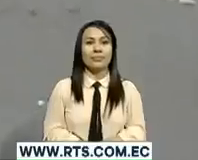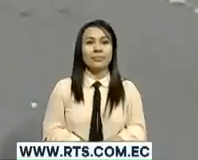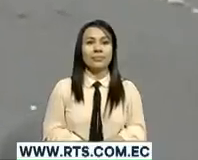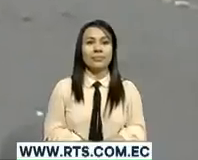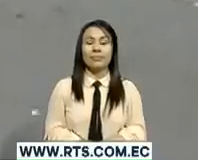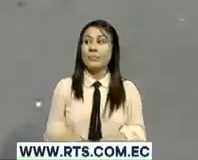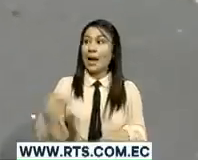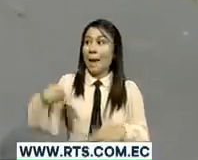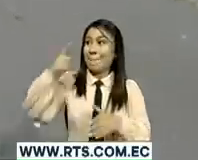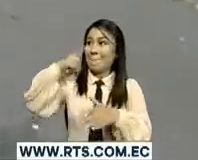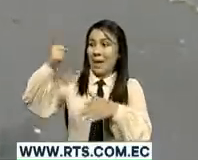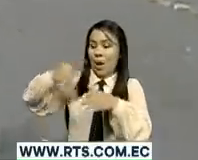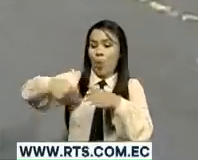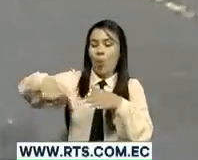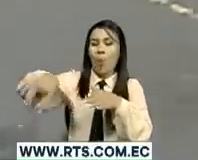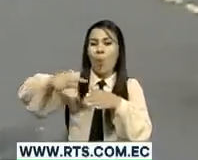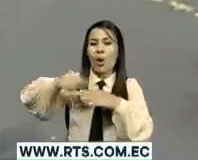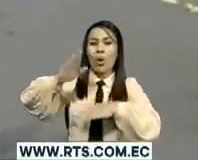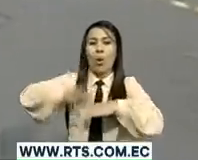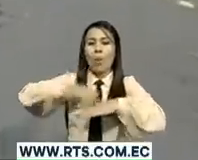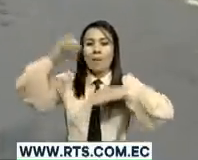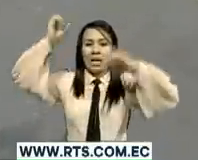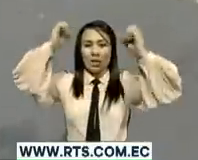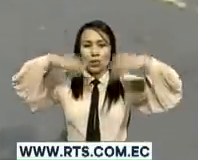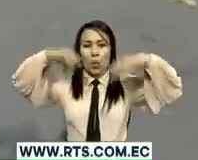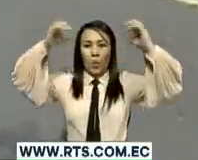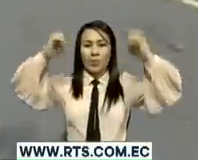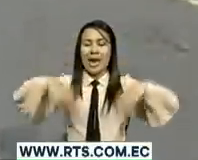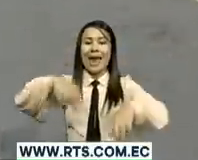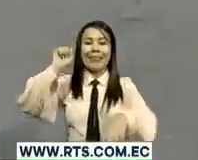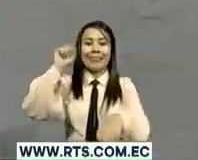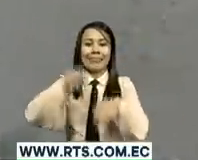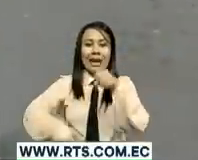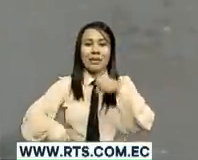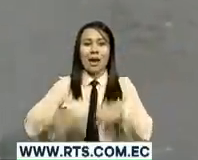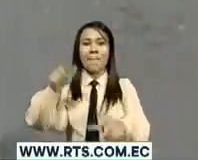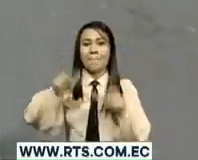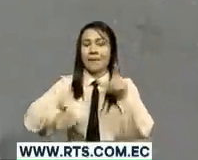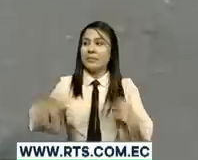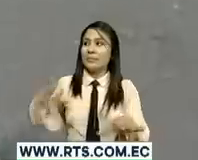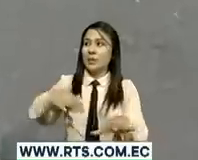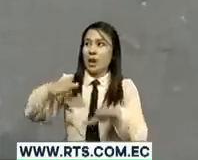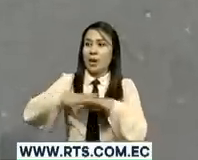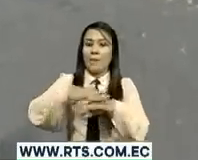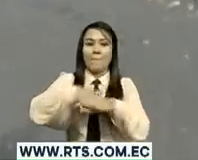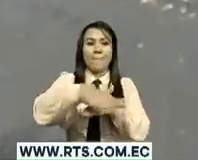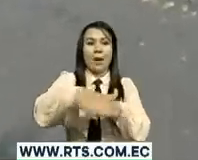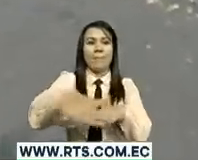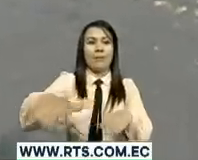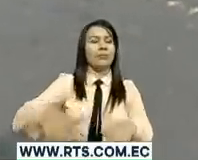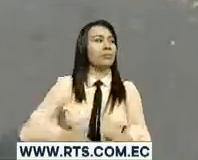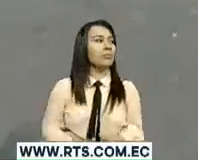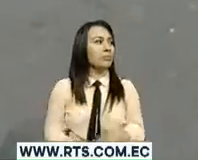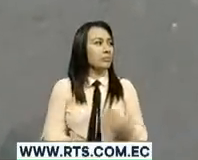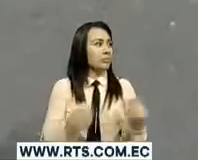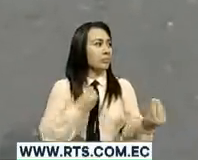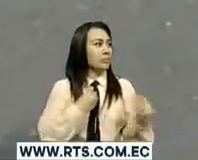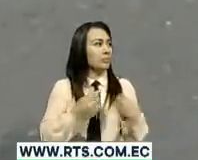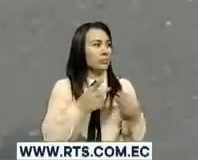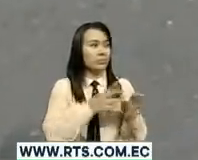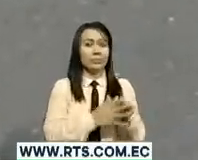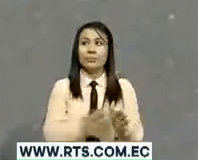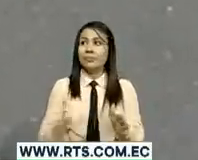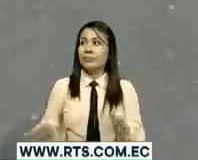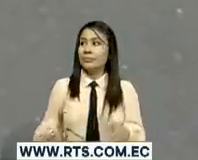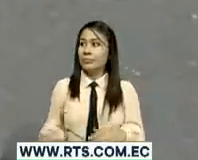continúa soportando, nosotros estamos soportando todavía esta garúa, como podemos llamar, a esta hora de la